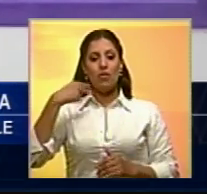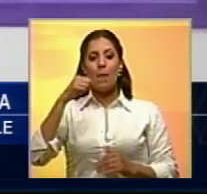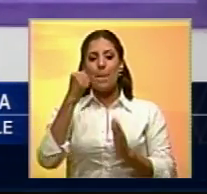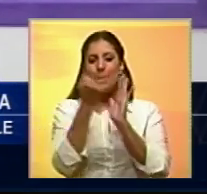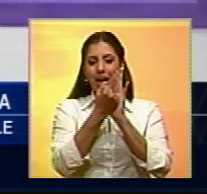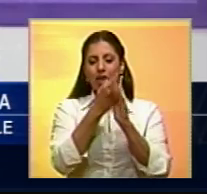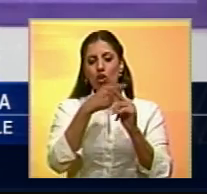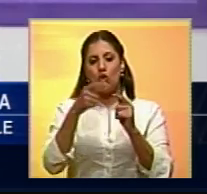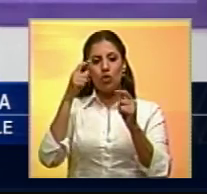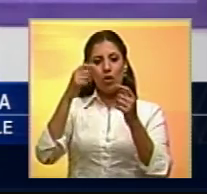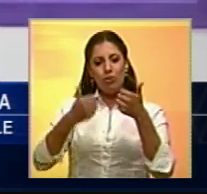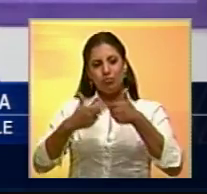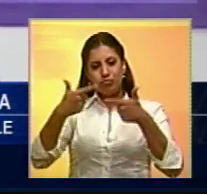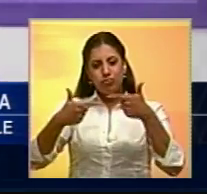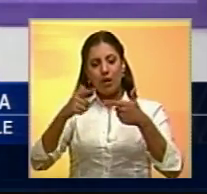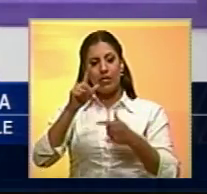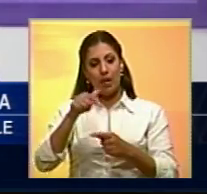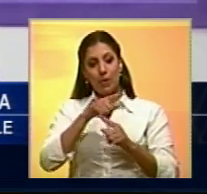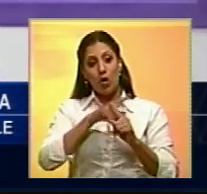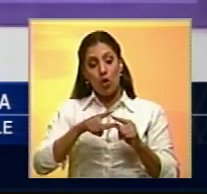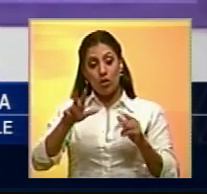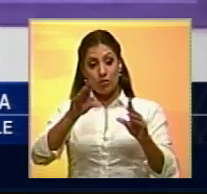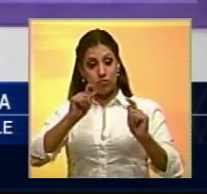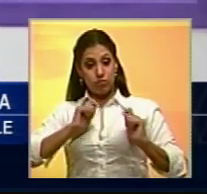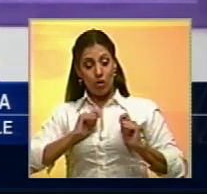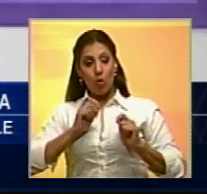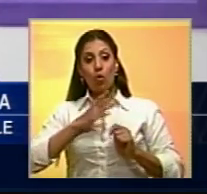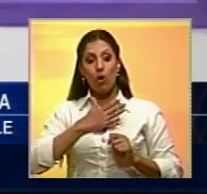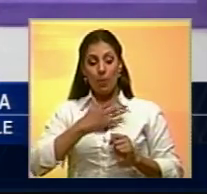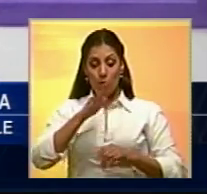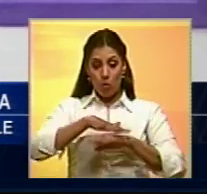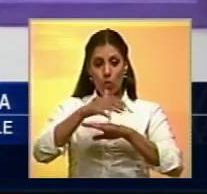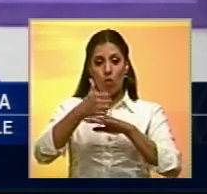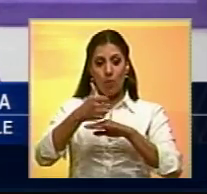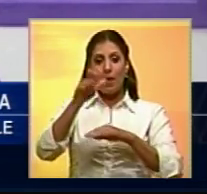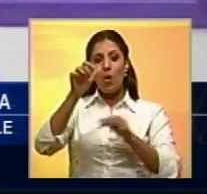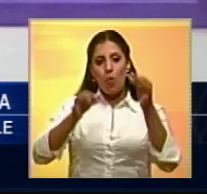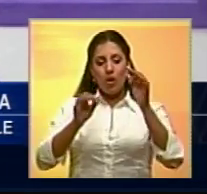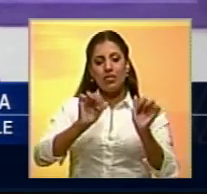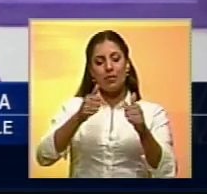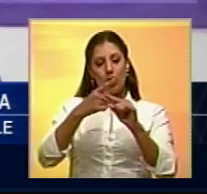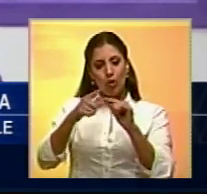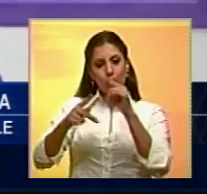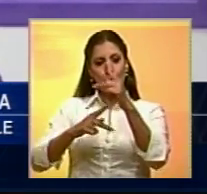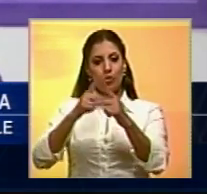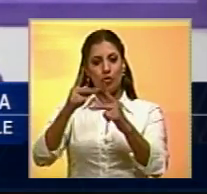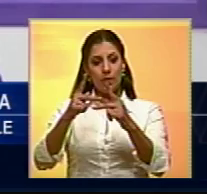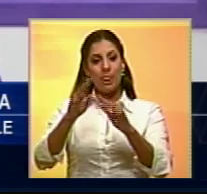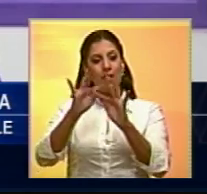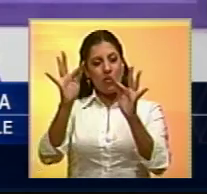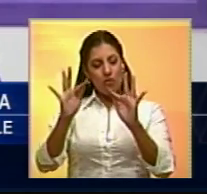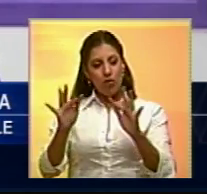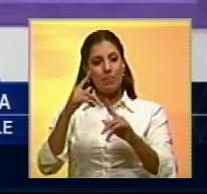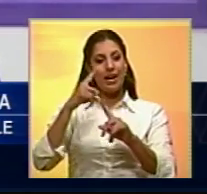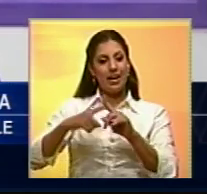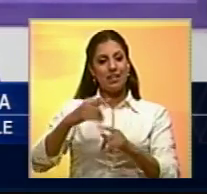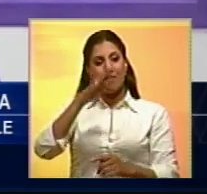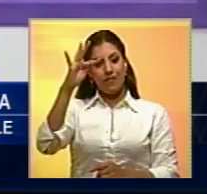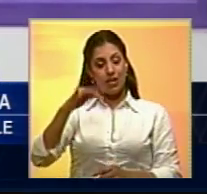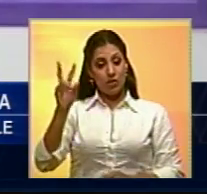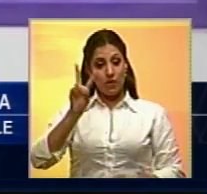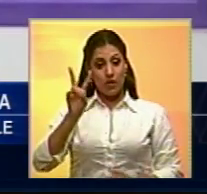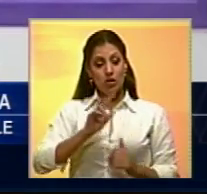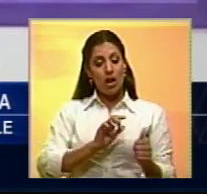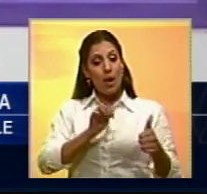y emisión de torneos y partidos. Con la admisión de su culpa, su juicio entra en otra fase. De esta forma, el exfederativo